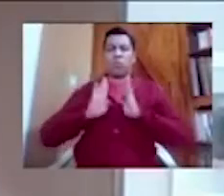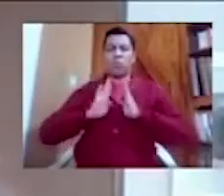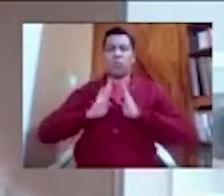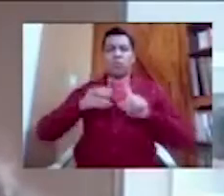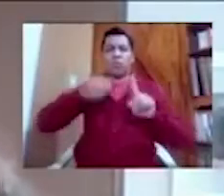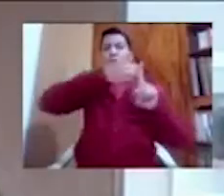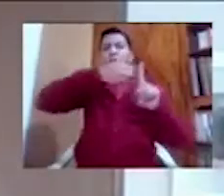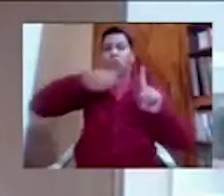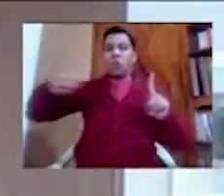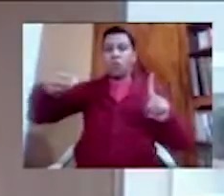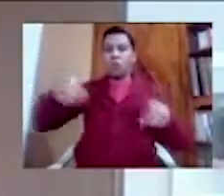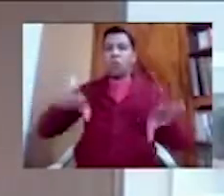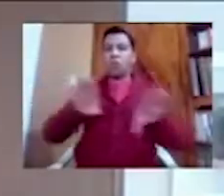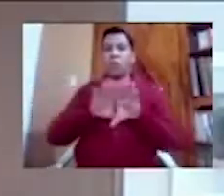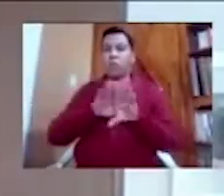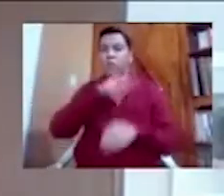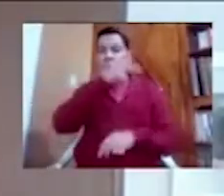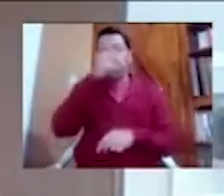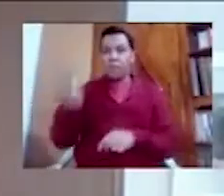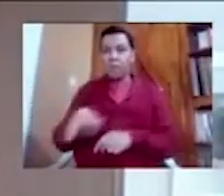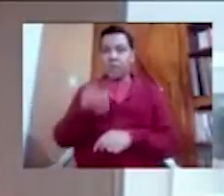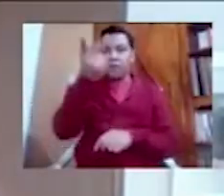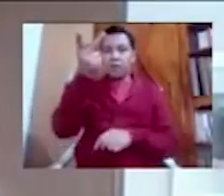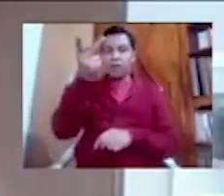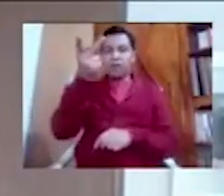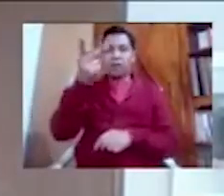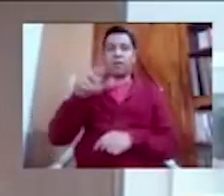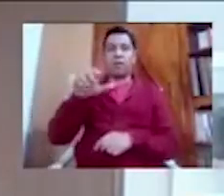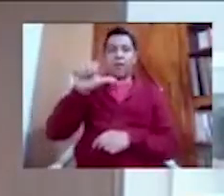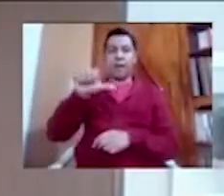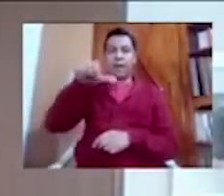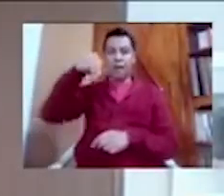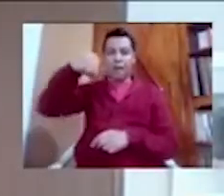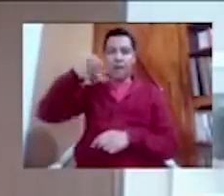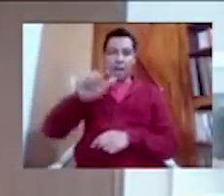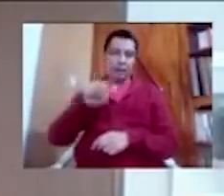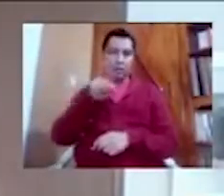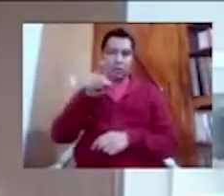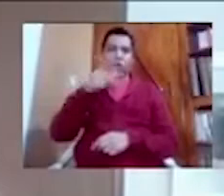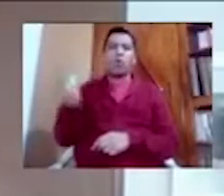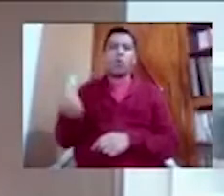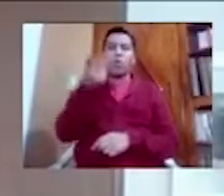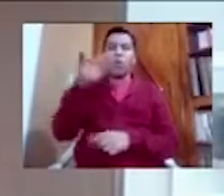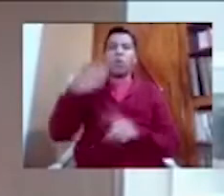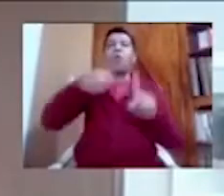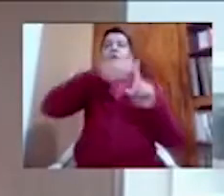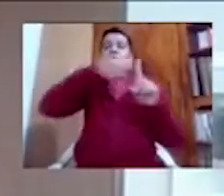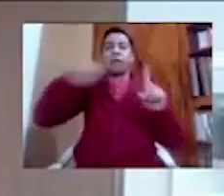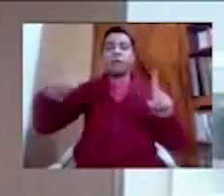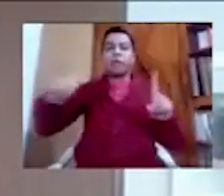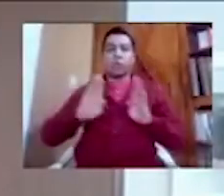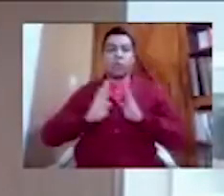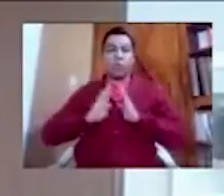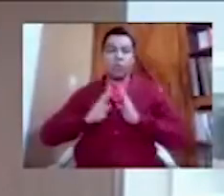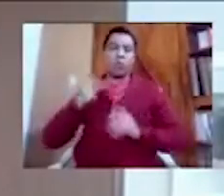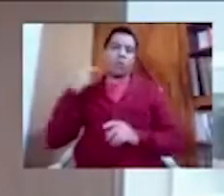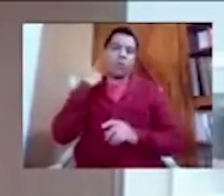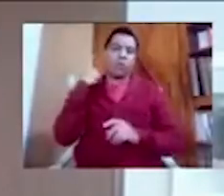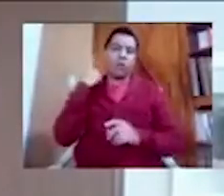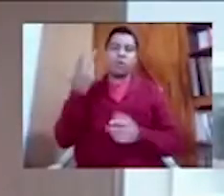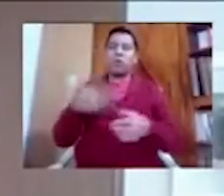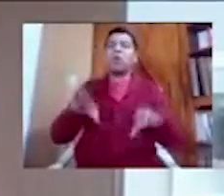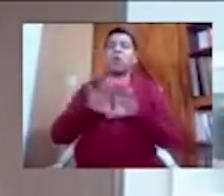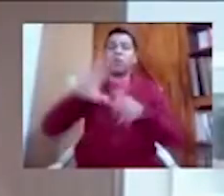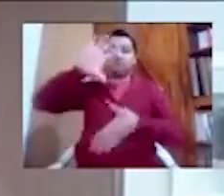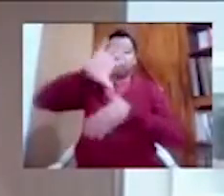van las preguntas. Ana, ¿cuál sería el modelo de organización político, económico, militar que predominaba en Mesoamérica en el